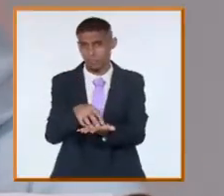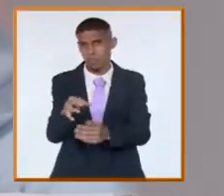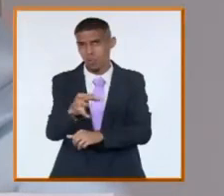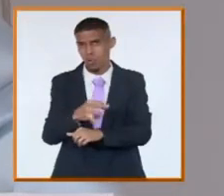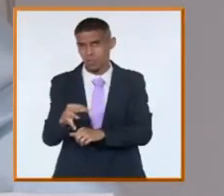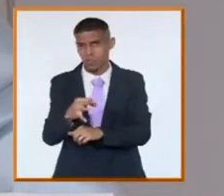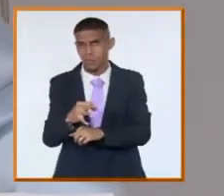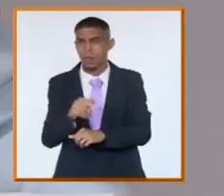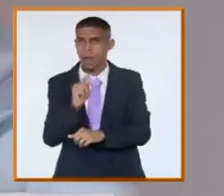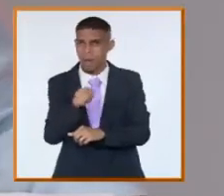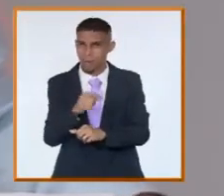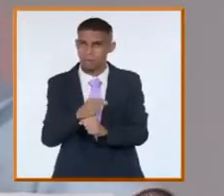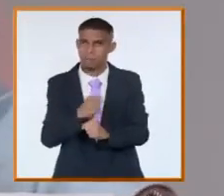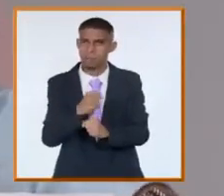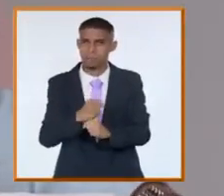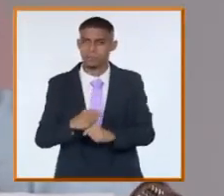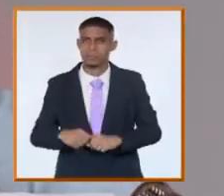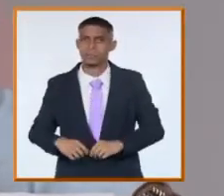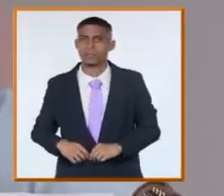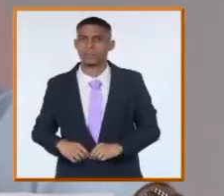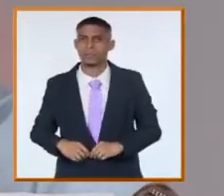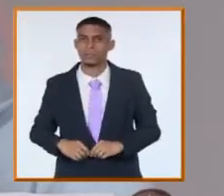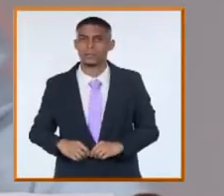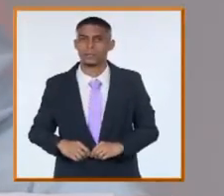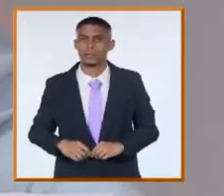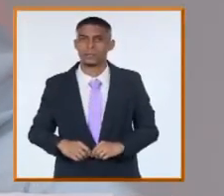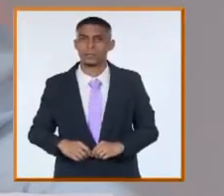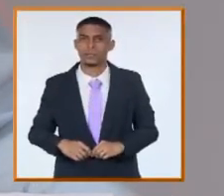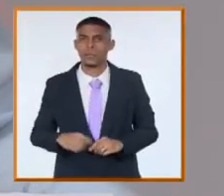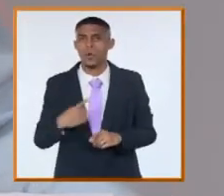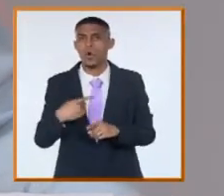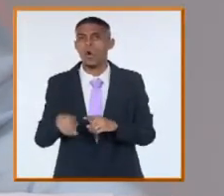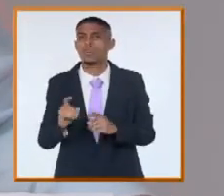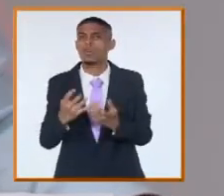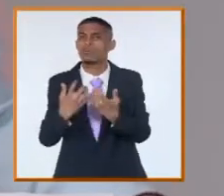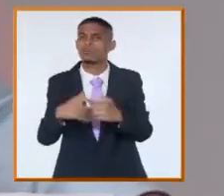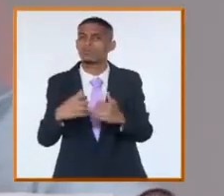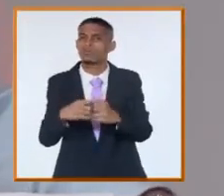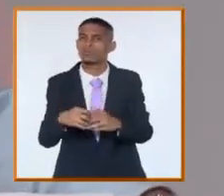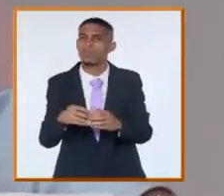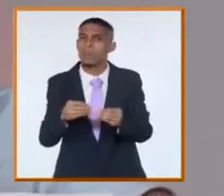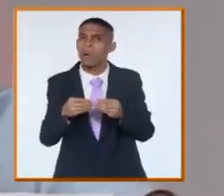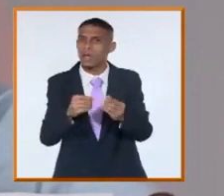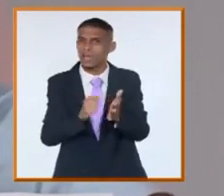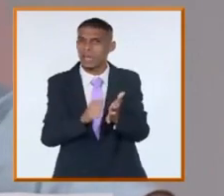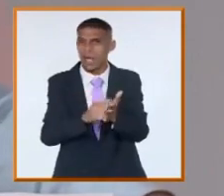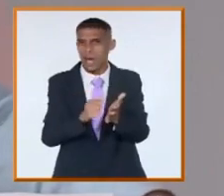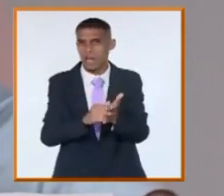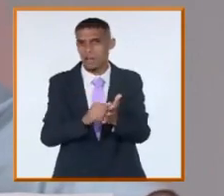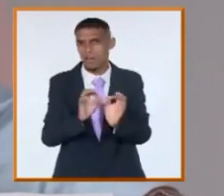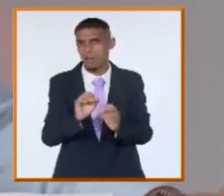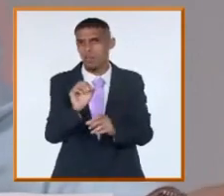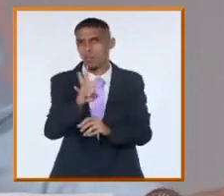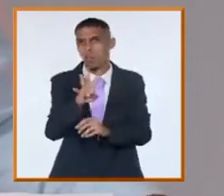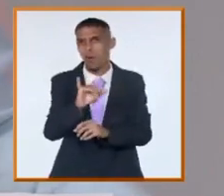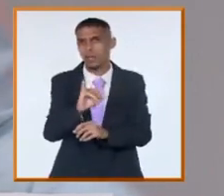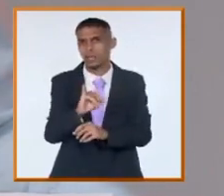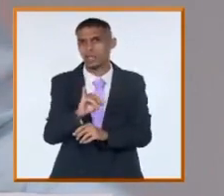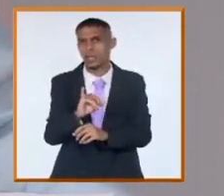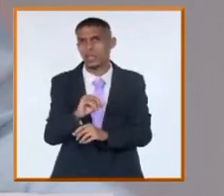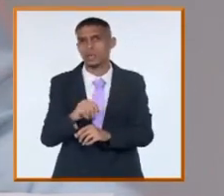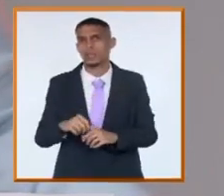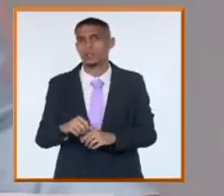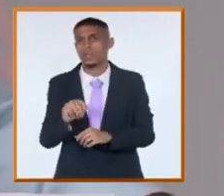integralmente todo estos programas Está también el lodo de Industria material la construcción que tiene 46 empresas 38 producción